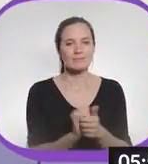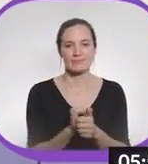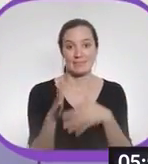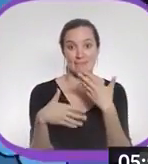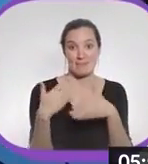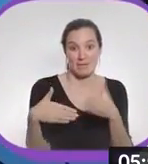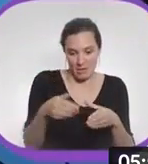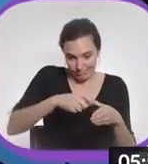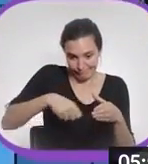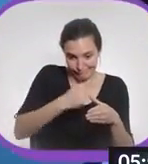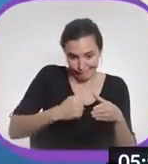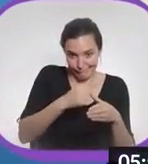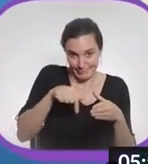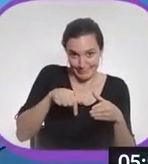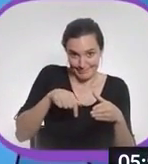ahora!